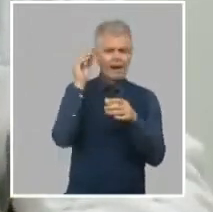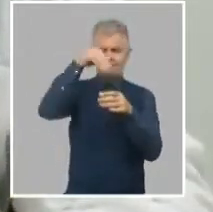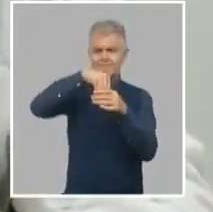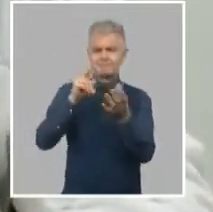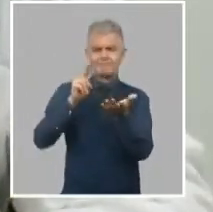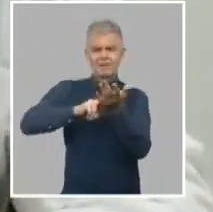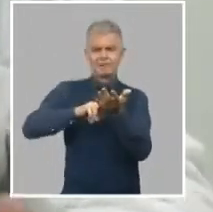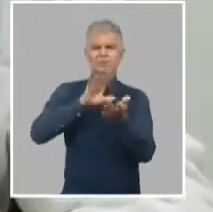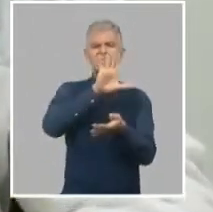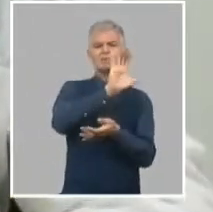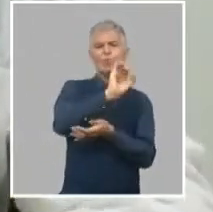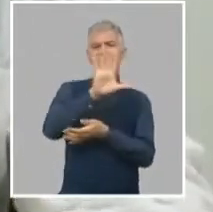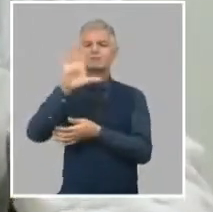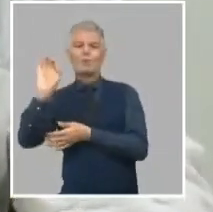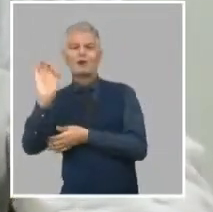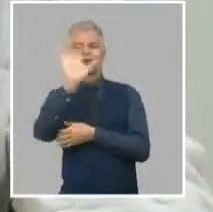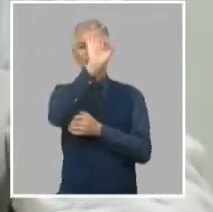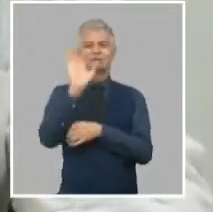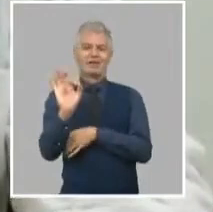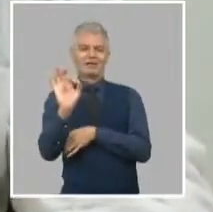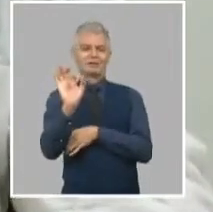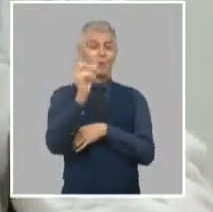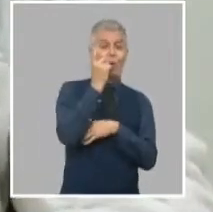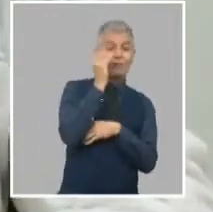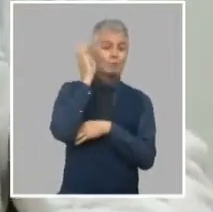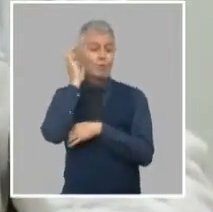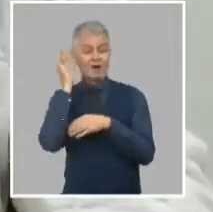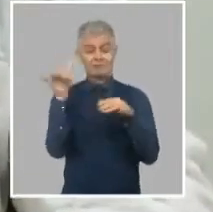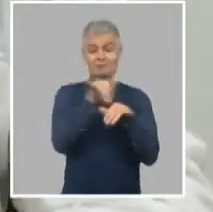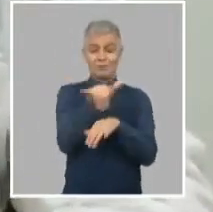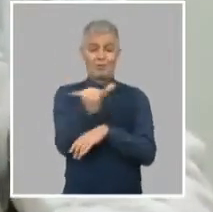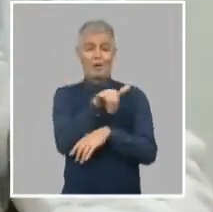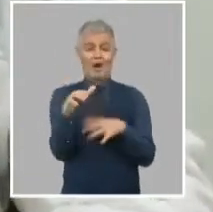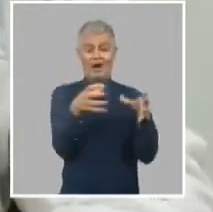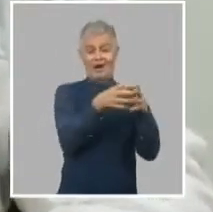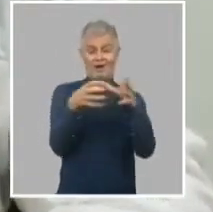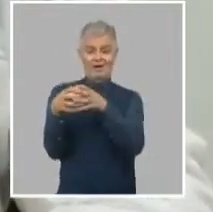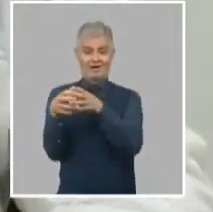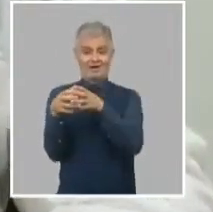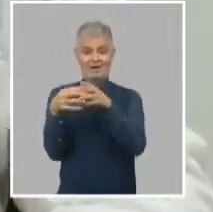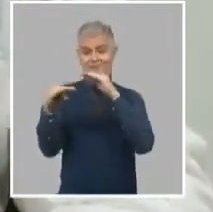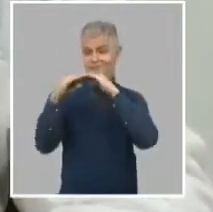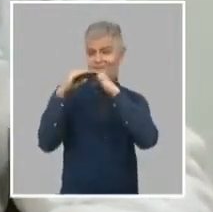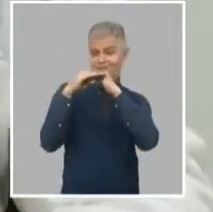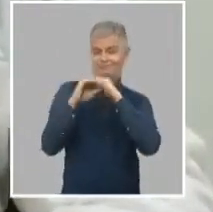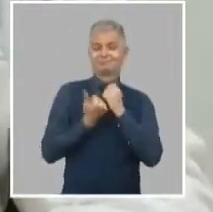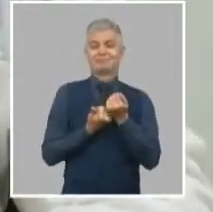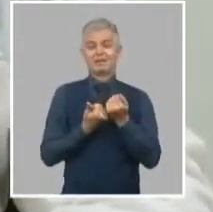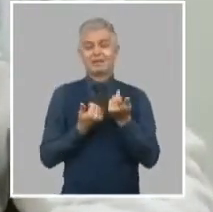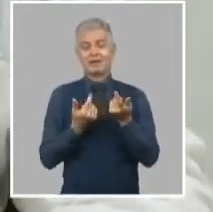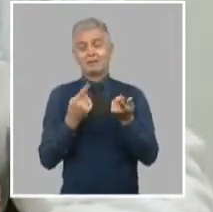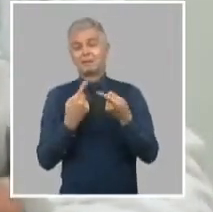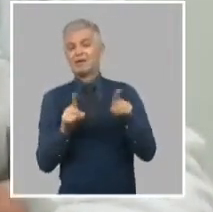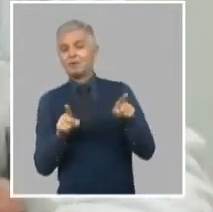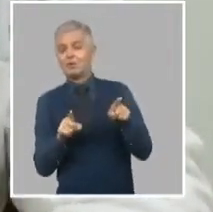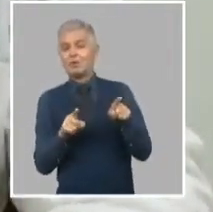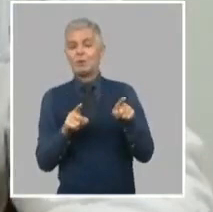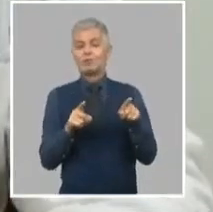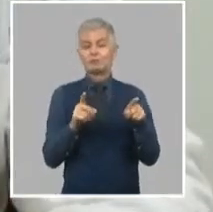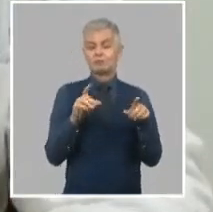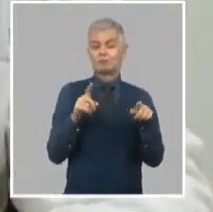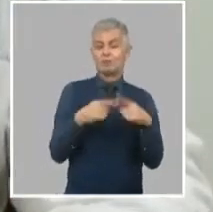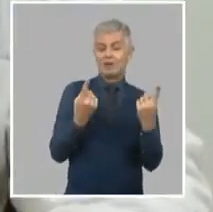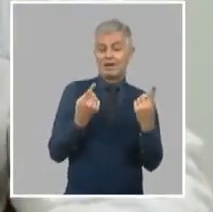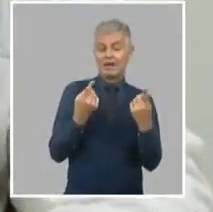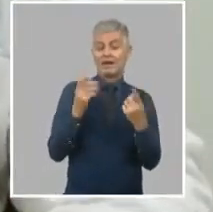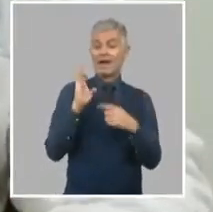un 50% para que los hombres vieran hombres, las mujeres mujeres, por su cánones cultural. Sin embargo, por el respeto ganado por